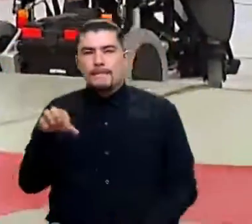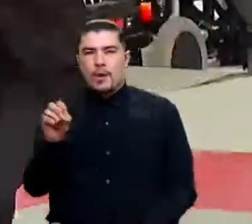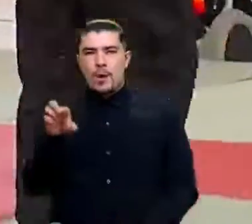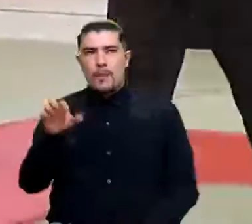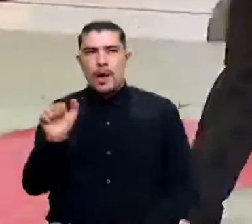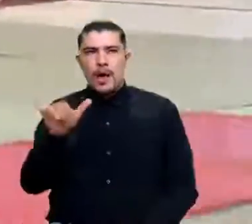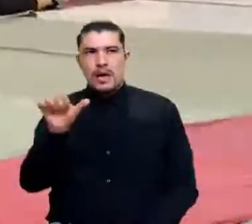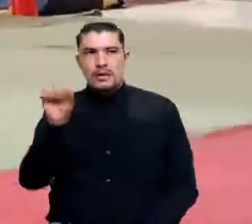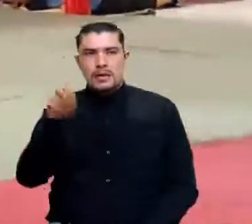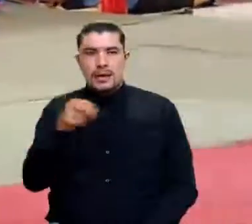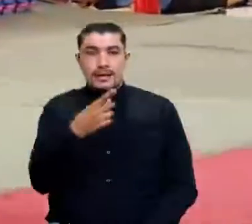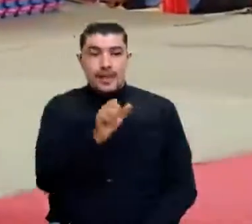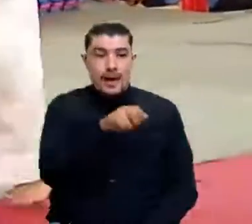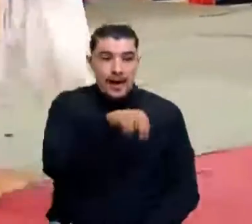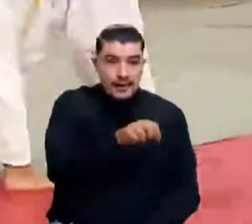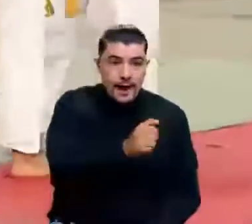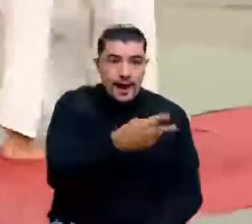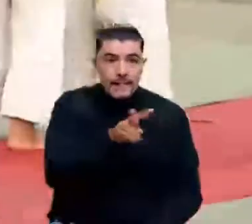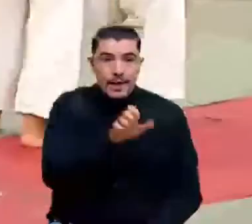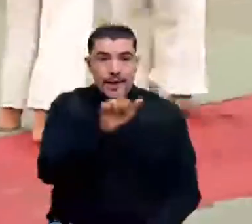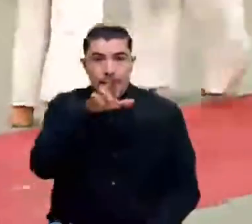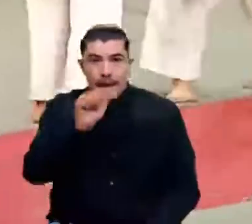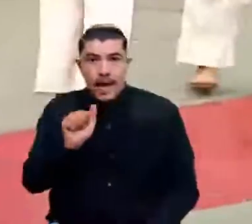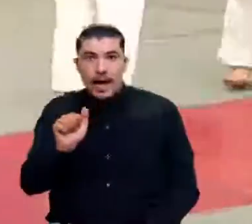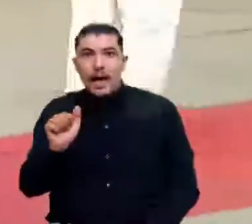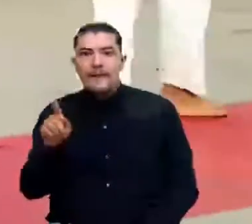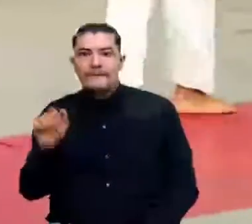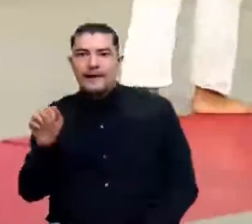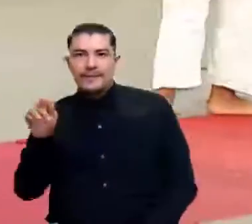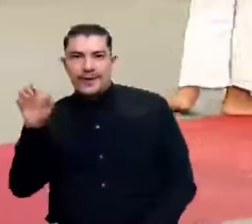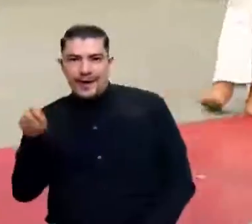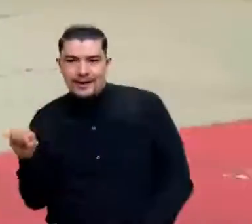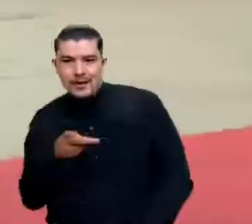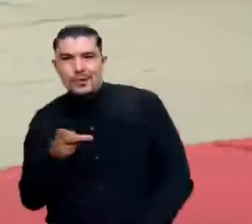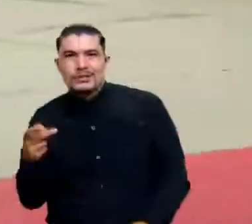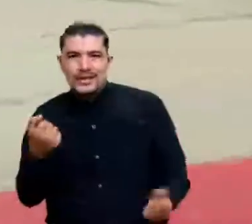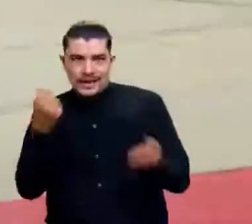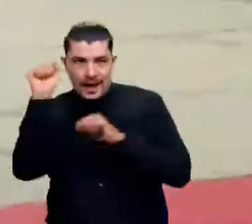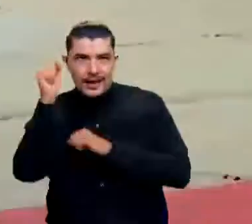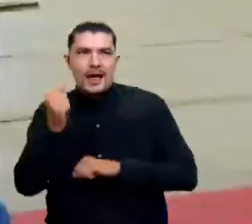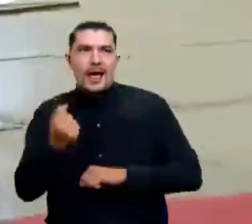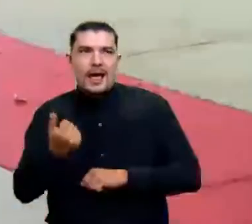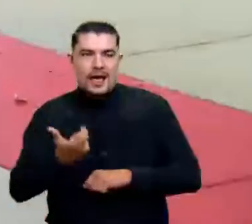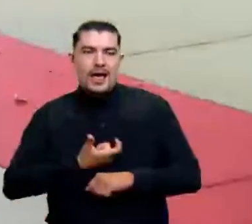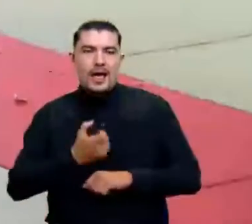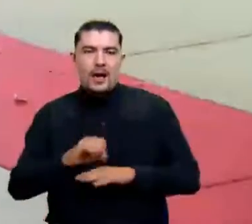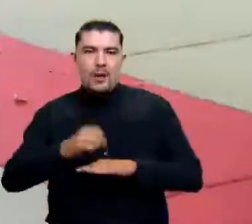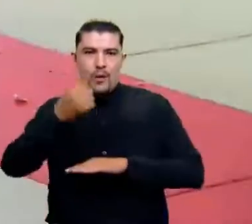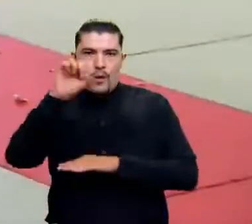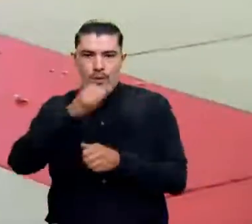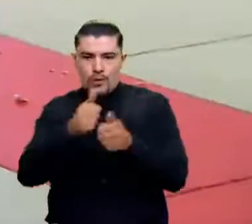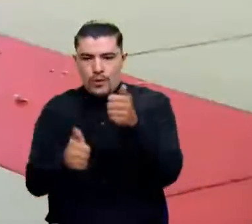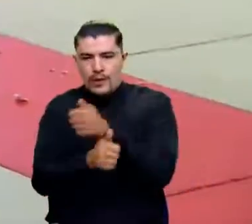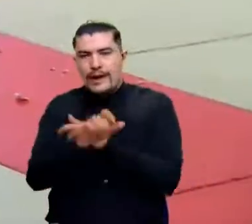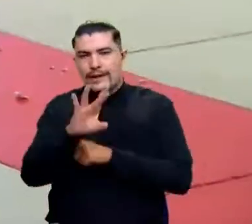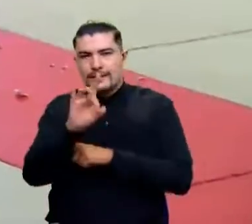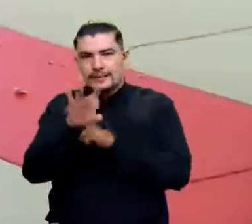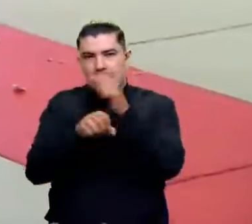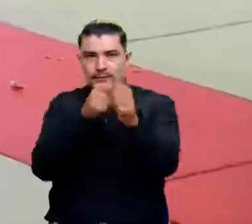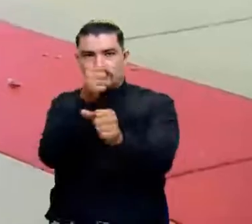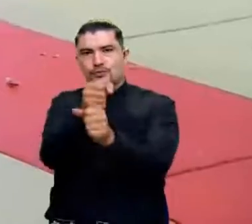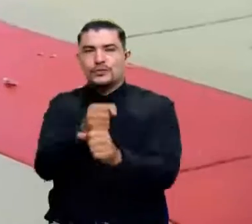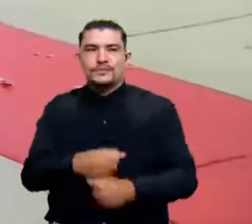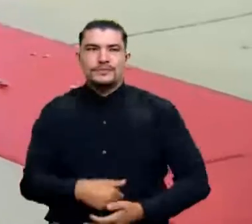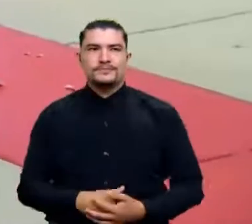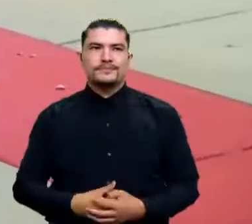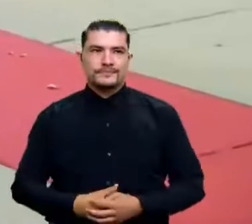Vera y Fabián Caballero conquistaron oros en la categoría sub-15. Hacen parte del programa Talentos Colombia del Ministerio del